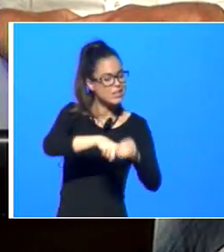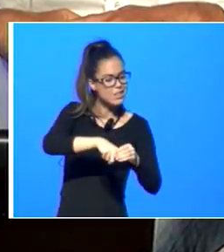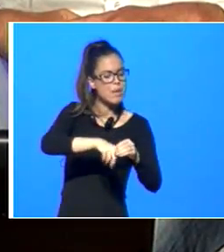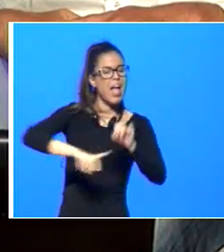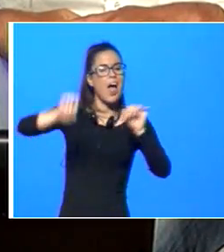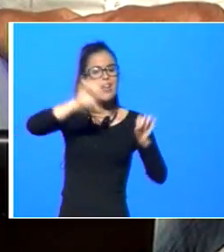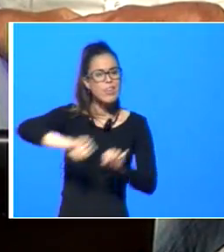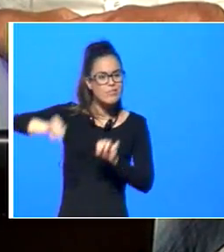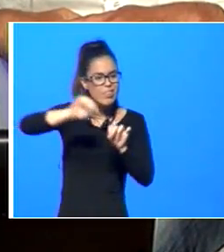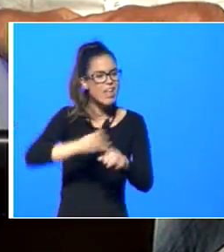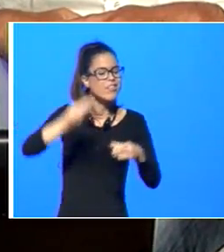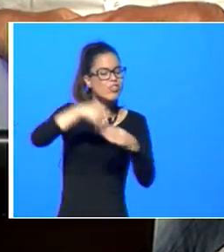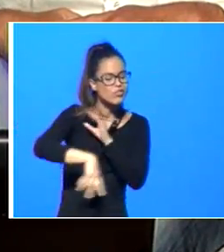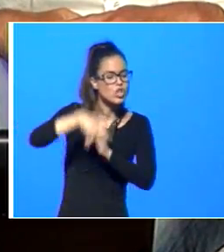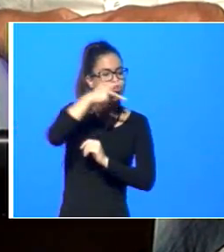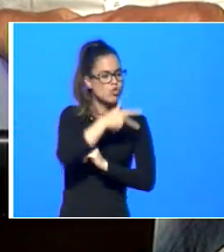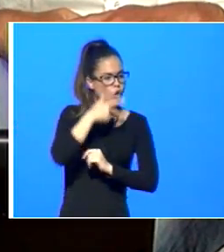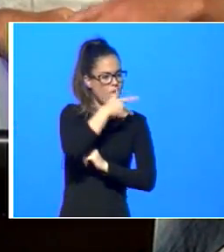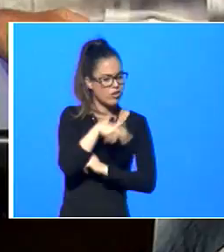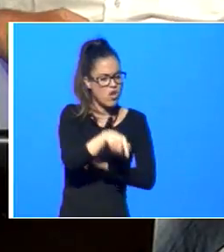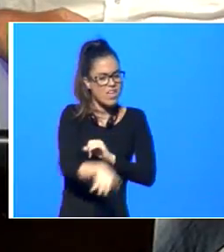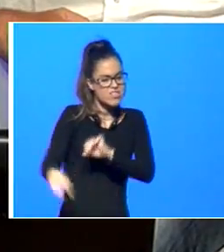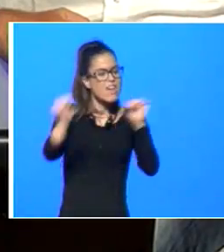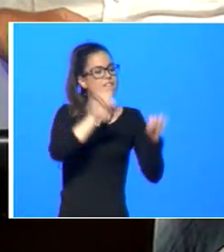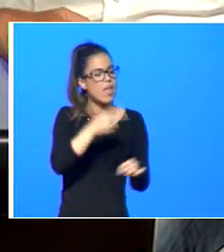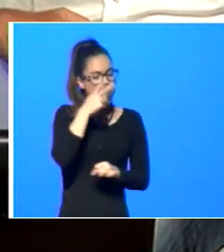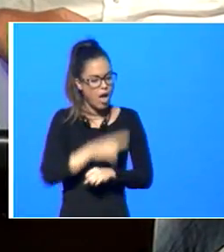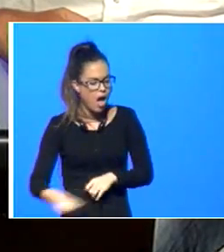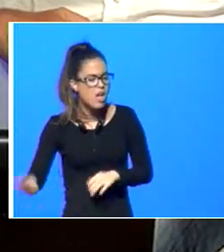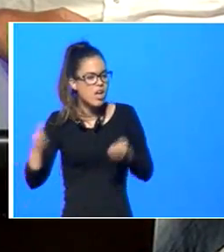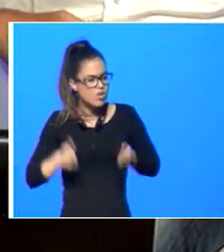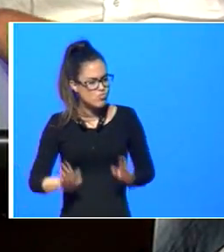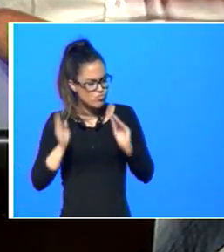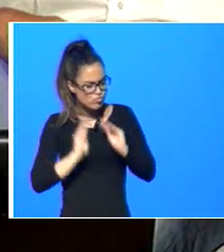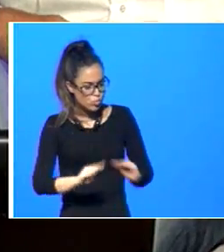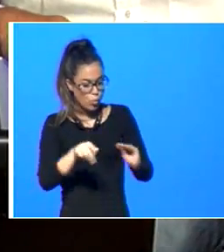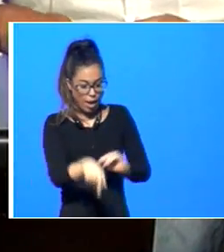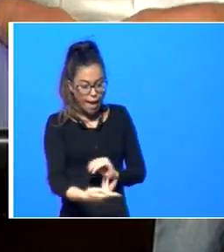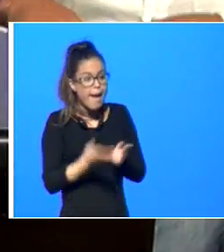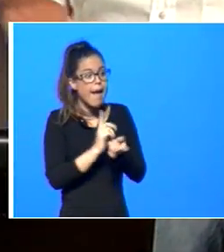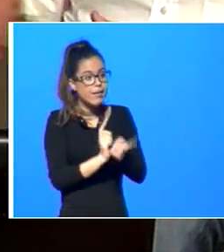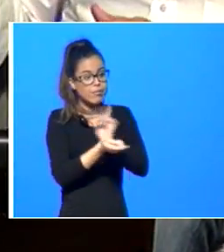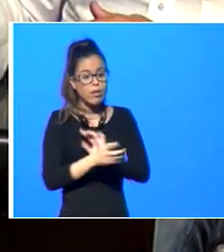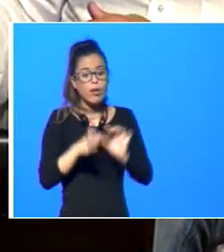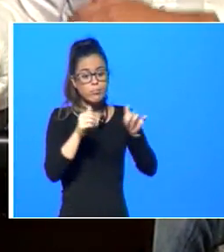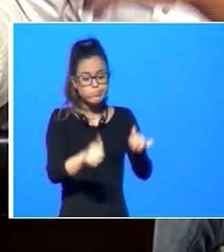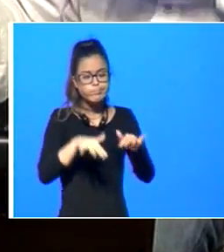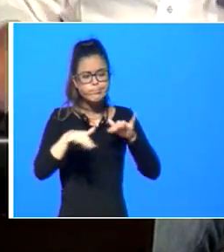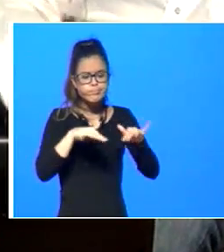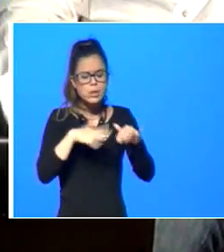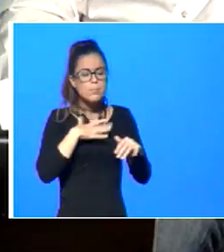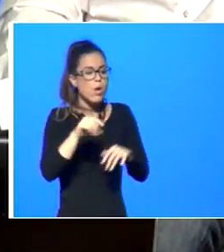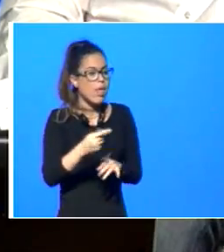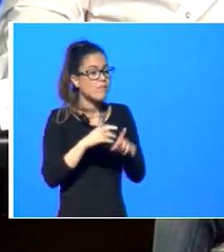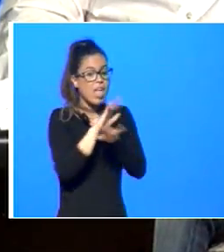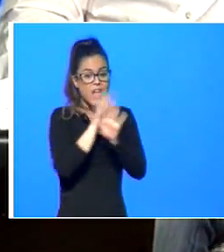en la parada del autobús, desde dentro del colegio, desde donde realmente se pueden hacer los cambios, desde donde se organizan las actividades extraescolares que